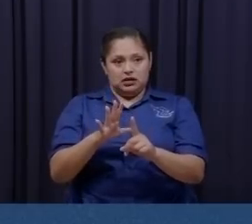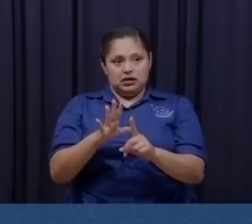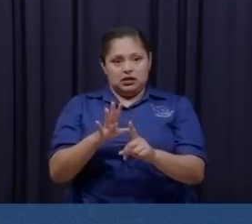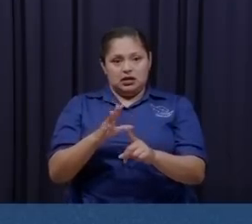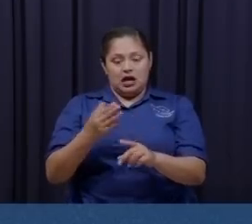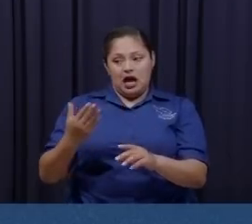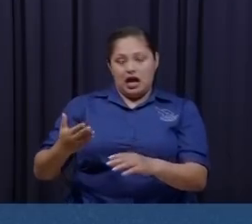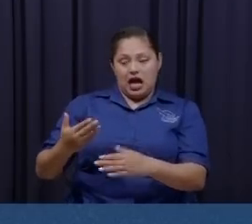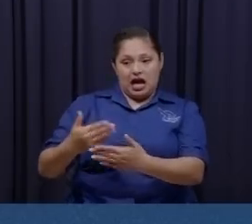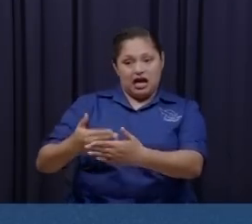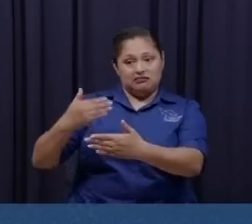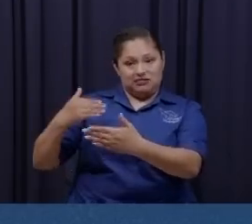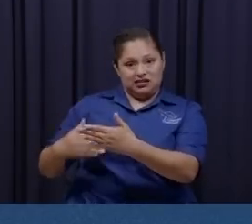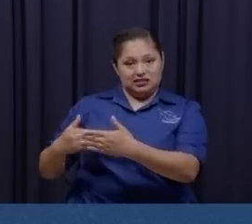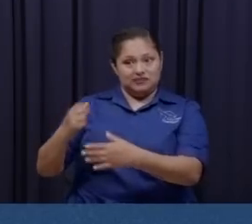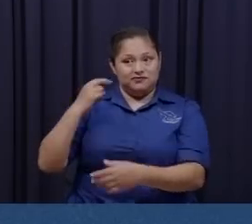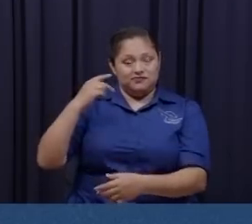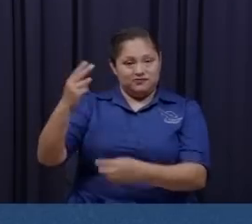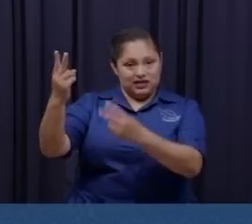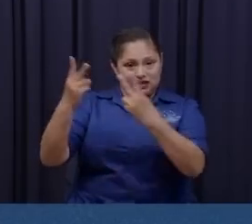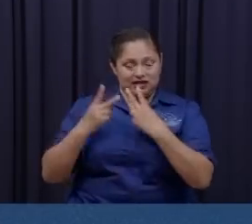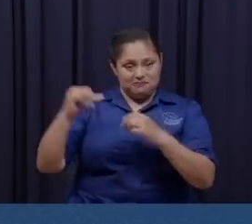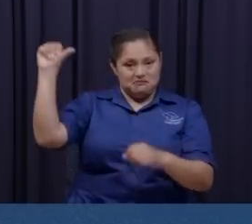detrás viene ya sabe quién.